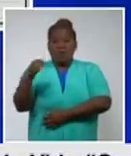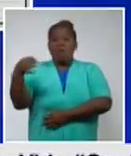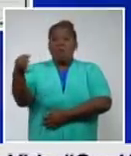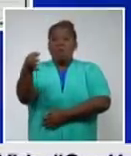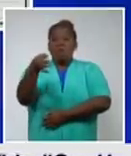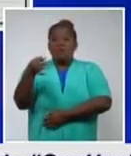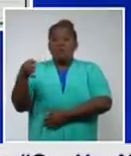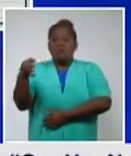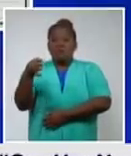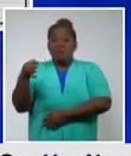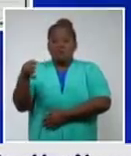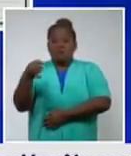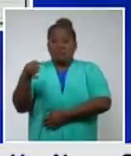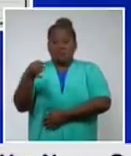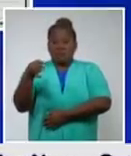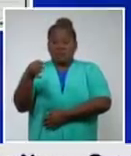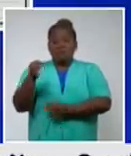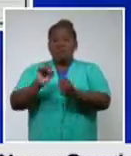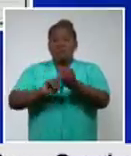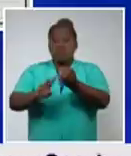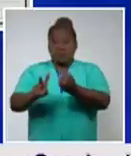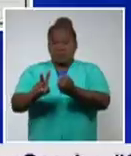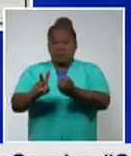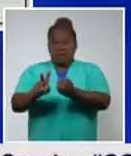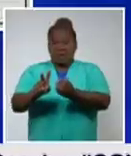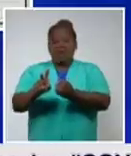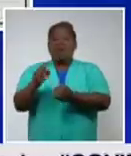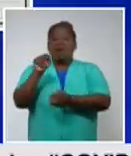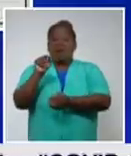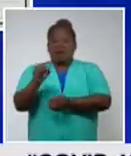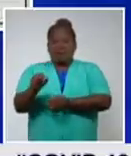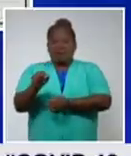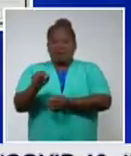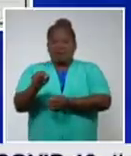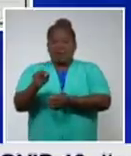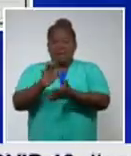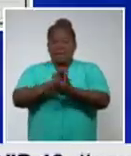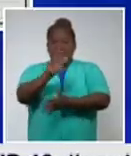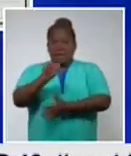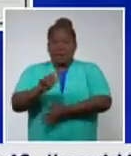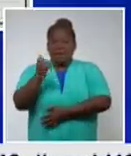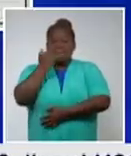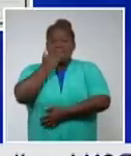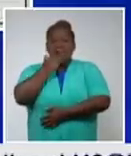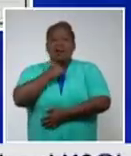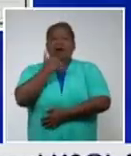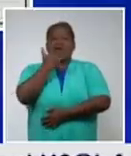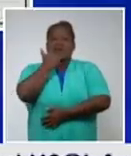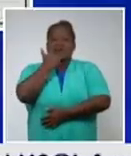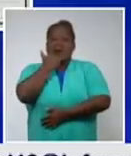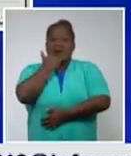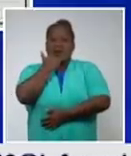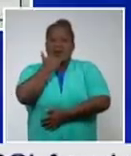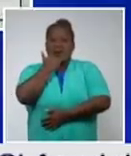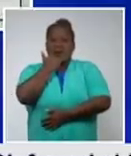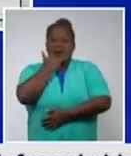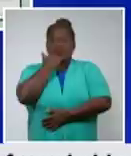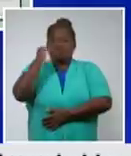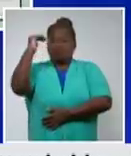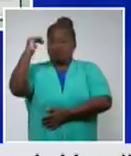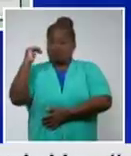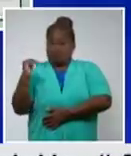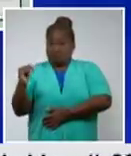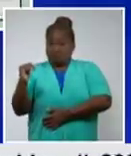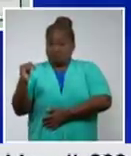los municipios de esta provincia con mayor tasa de incidencia de casos confirmados. Le siguen orden de tasas